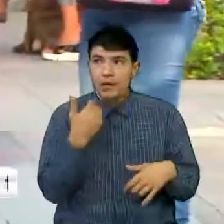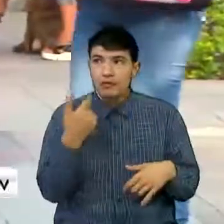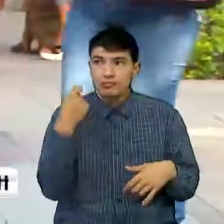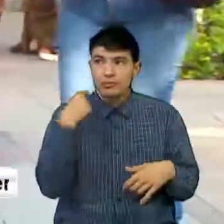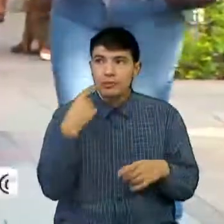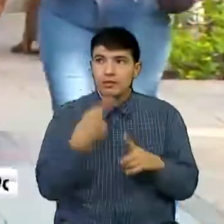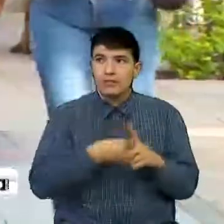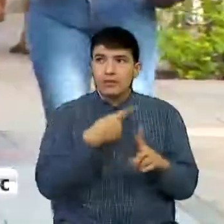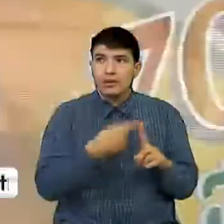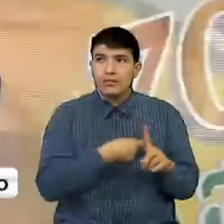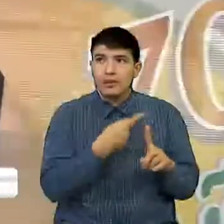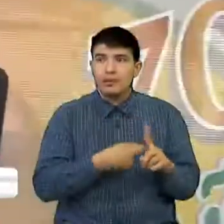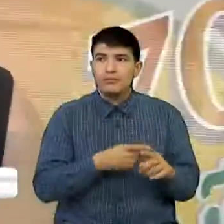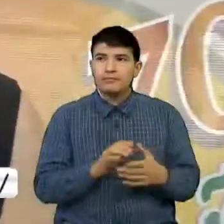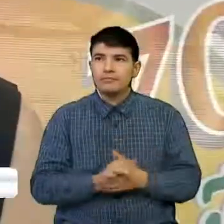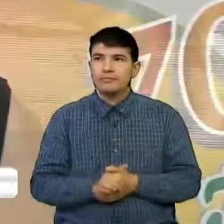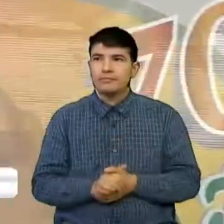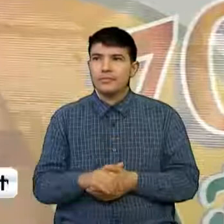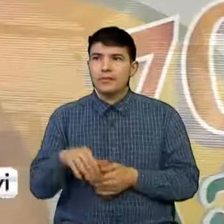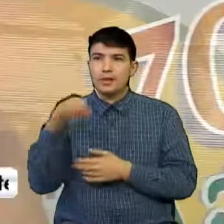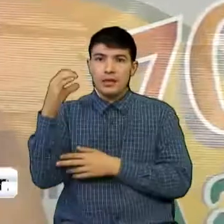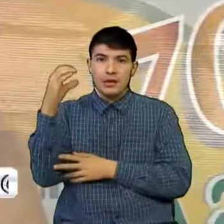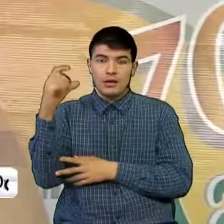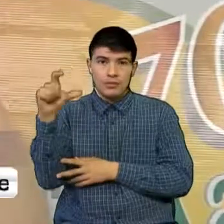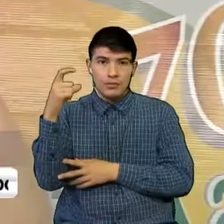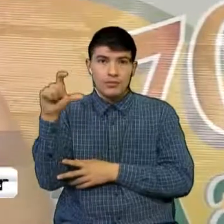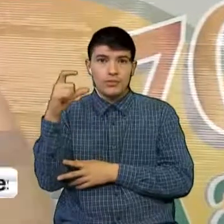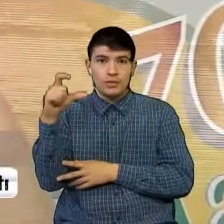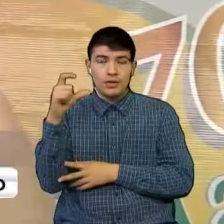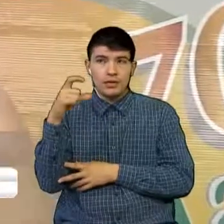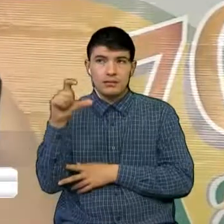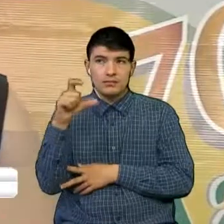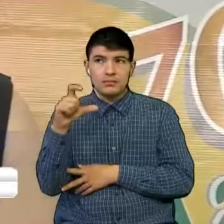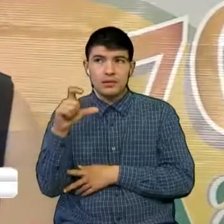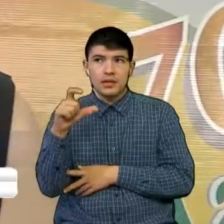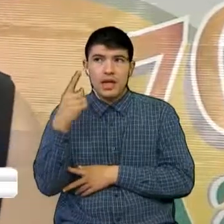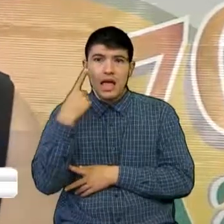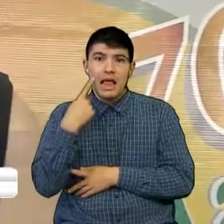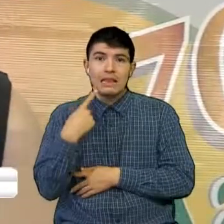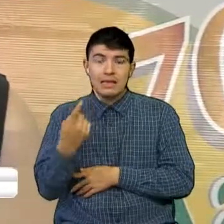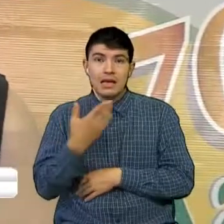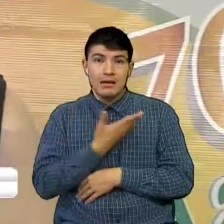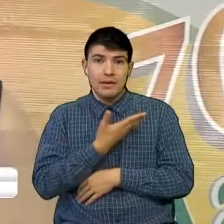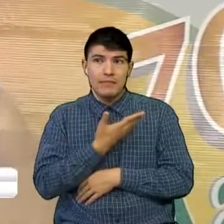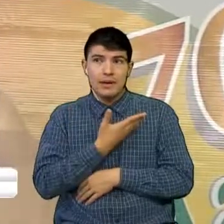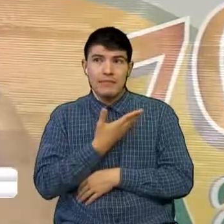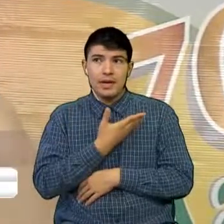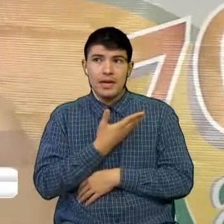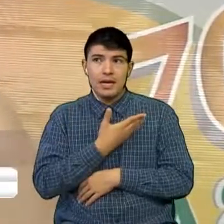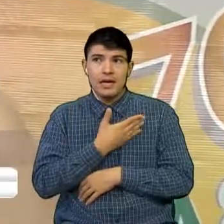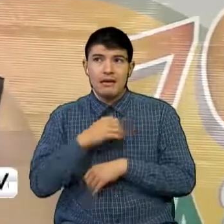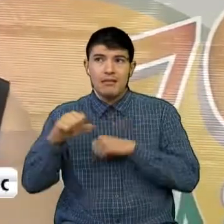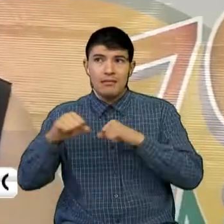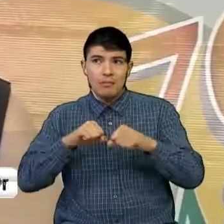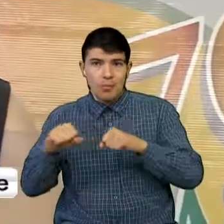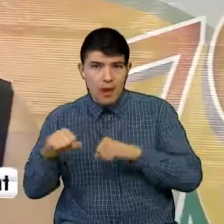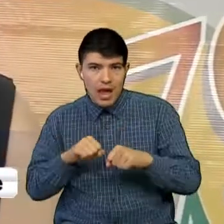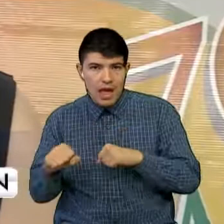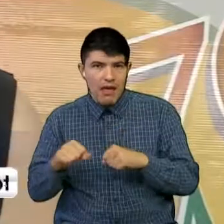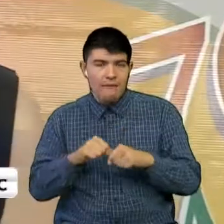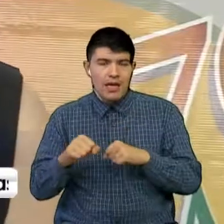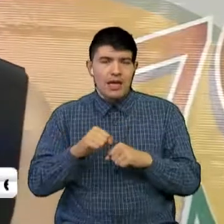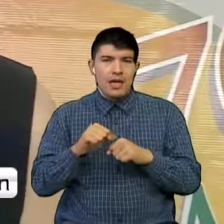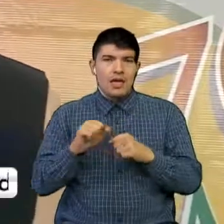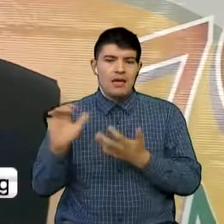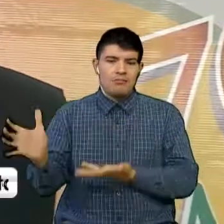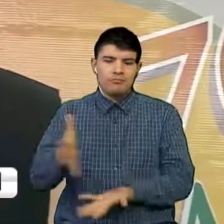meses, según Fenalco. Y en Cúcuta principalmente, el Día de las Madres moverá, dinamizará